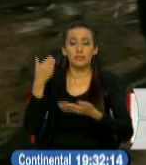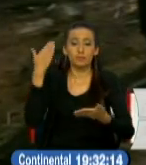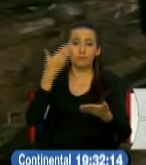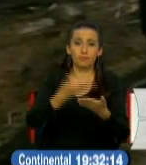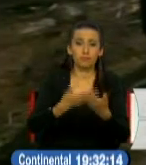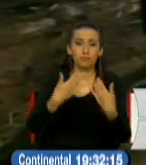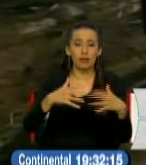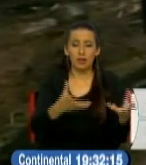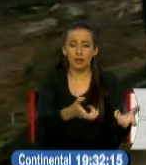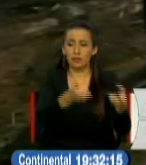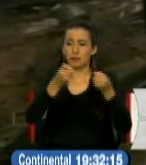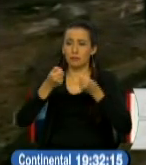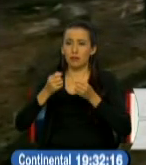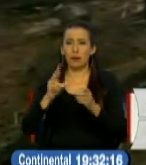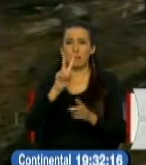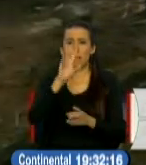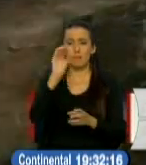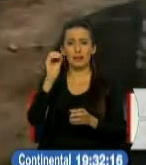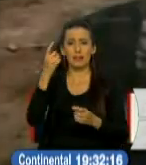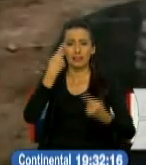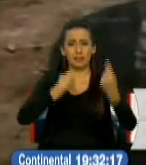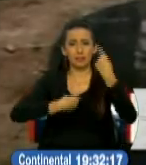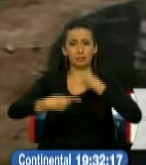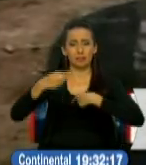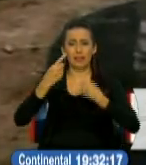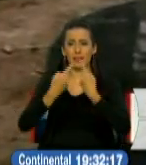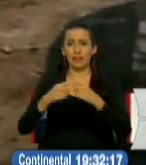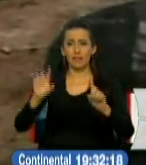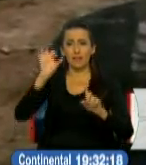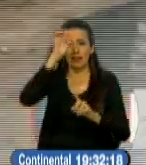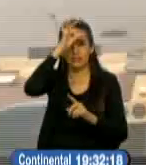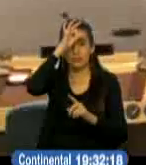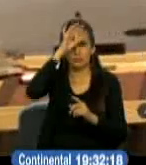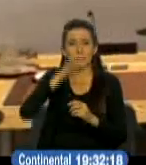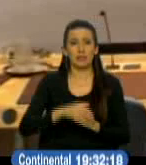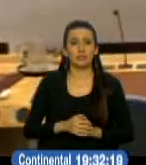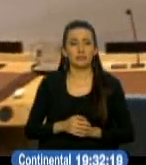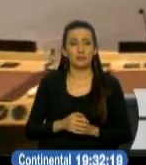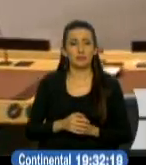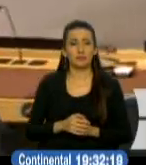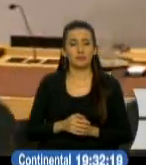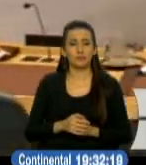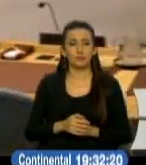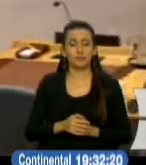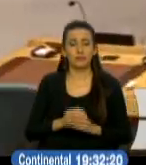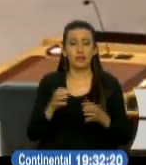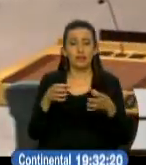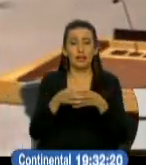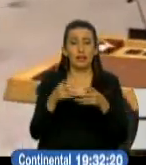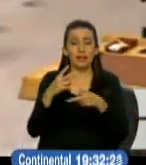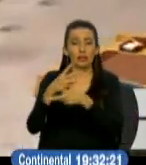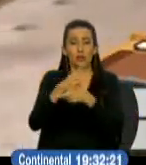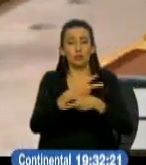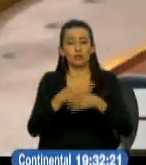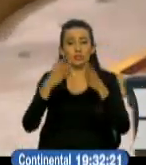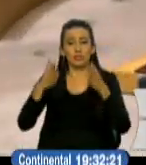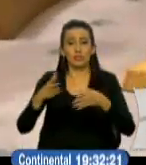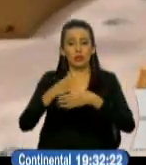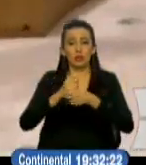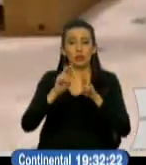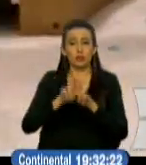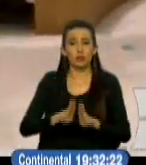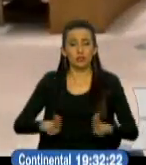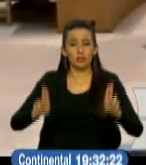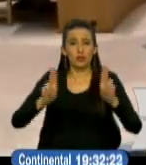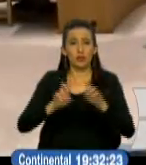y trasladaron a más de 20 lesionados a diversos hospitales. El Consejo de Seguridad de las Naciones Unidas votó hoy